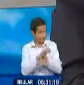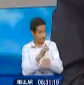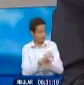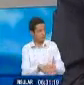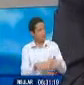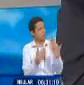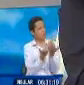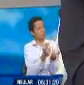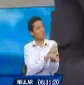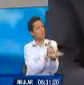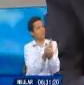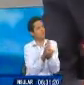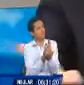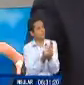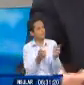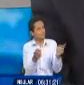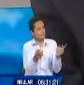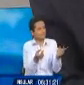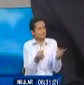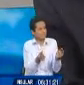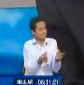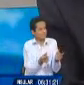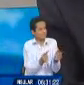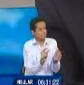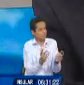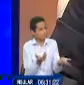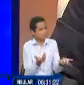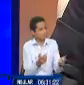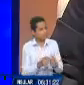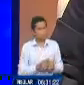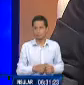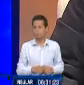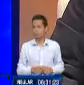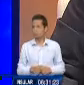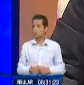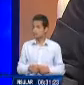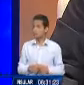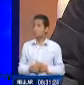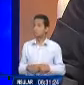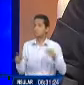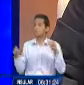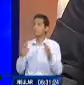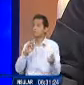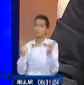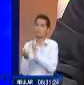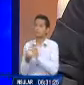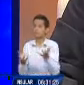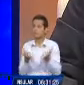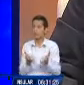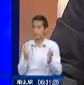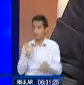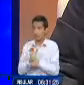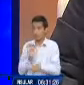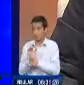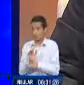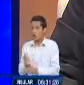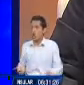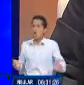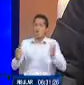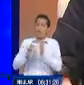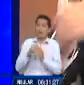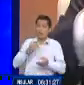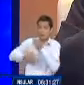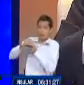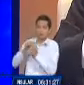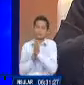qué consiste esa reforma en breve por supuesto la reforma de la ley lo que busca es volver a nuestro país atractivo a la